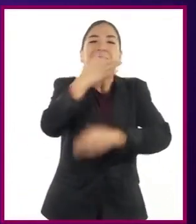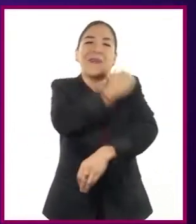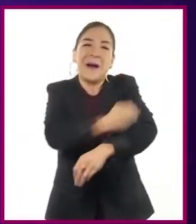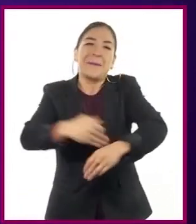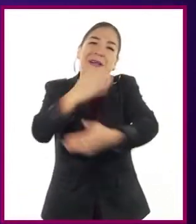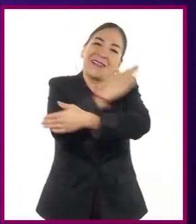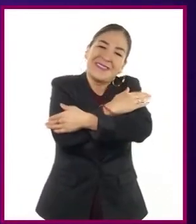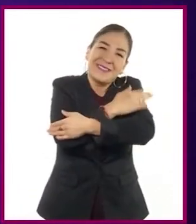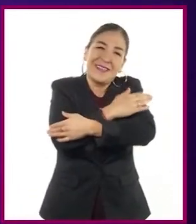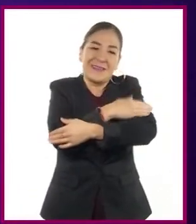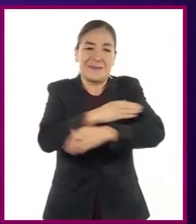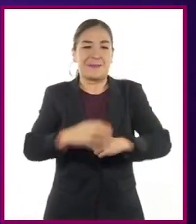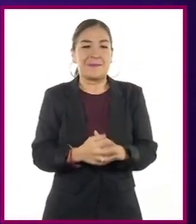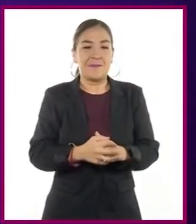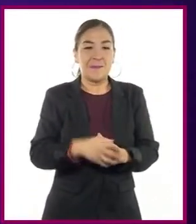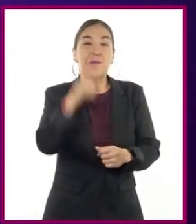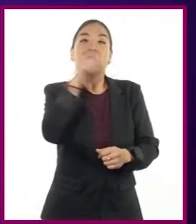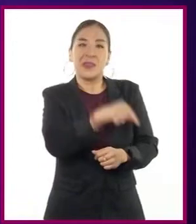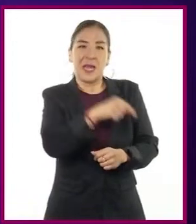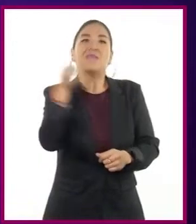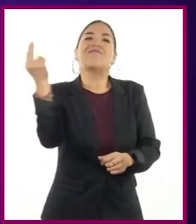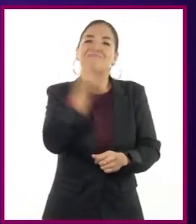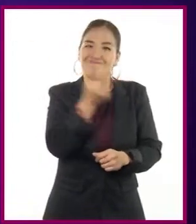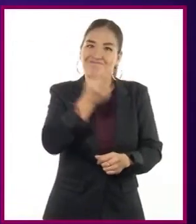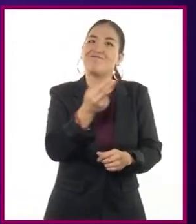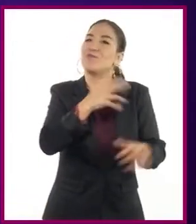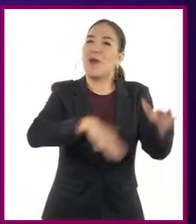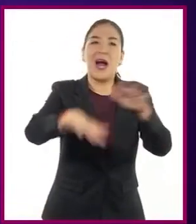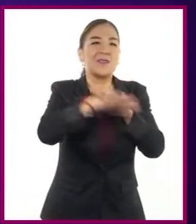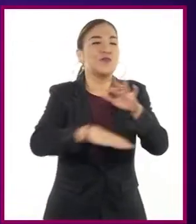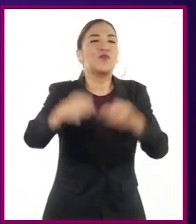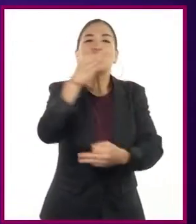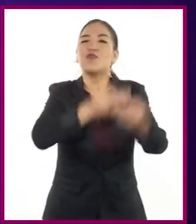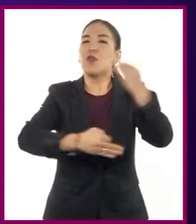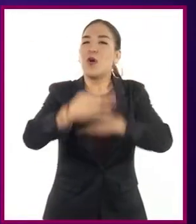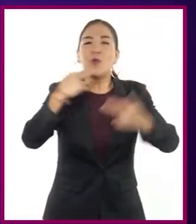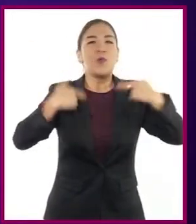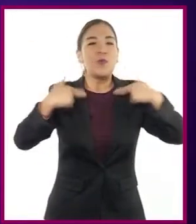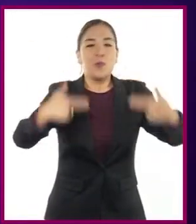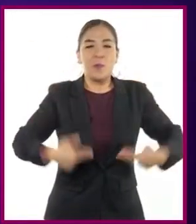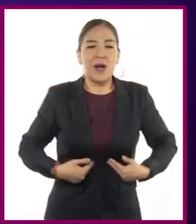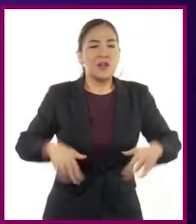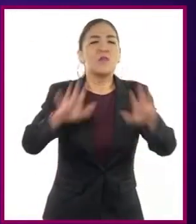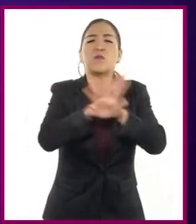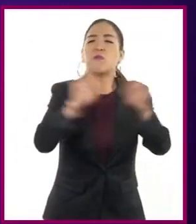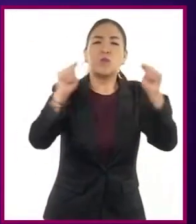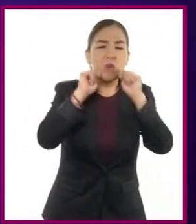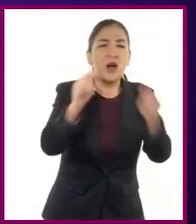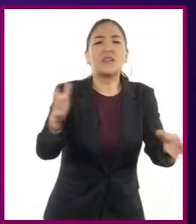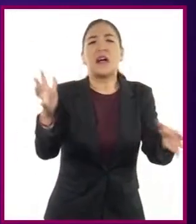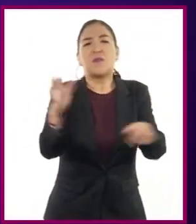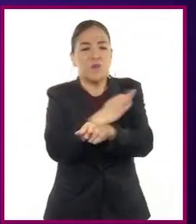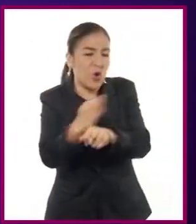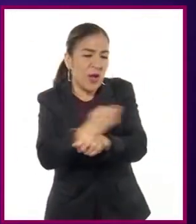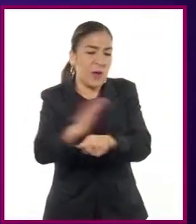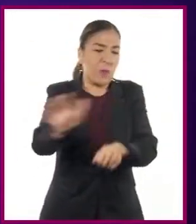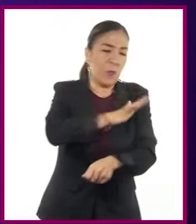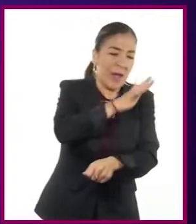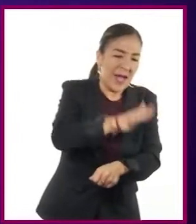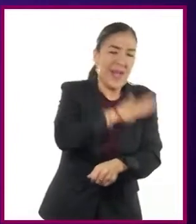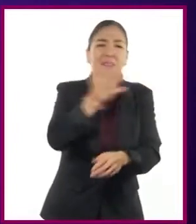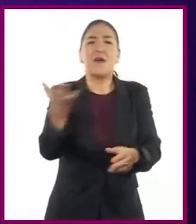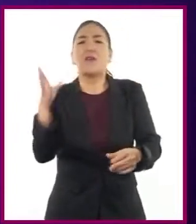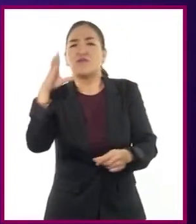familiares. Esas son las necesidades básicas de todos los seres humanos, sin importar raza, edad, religión o